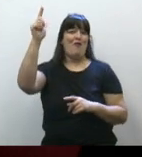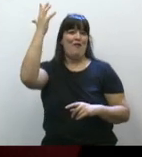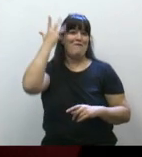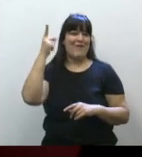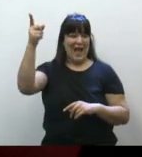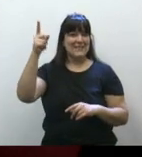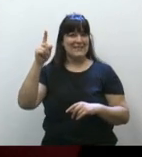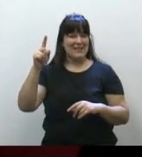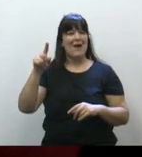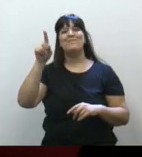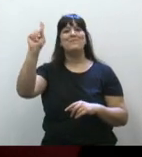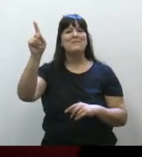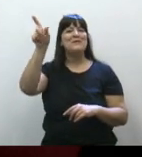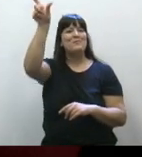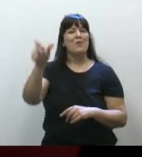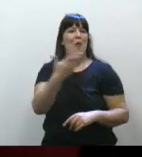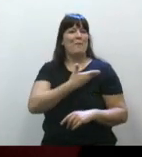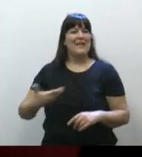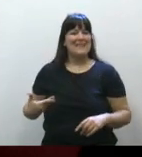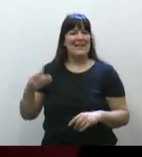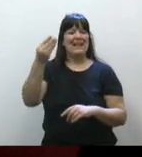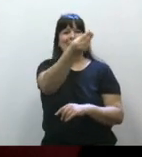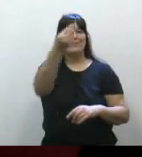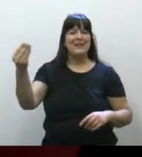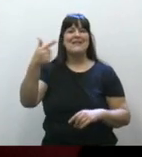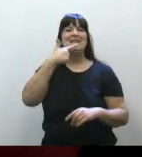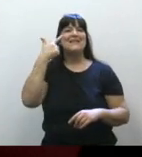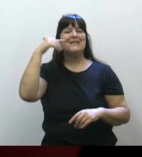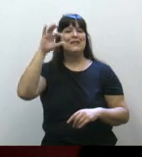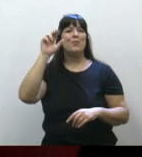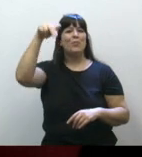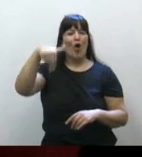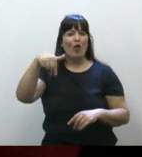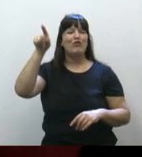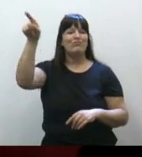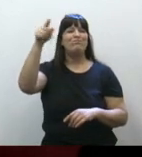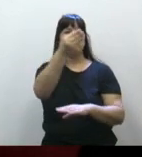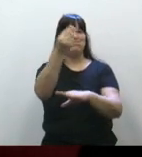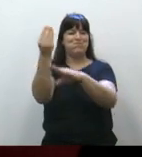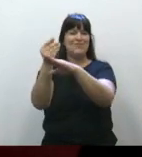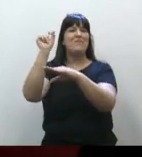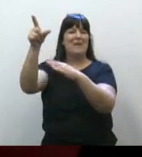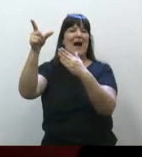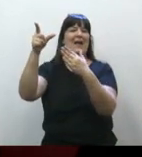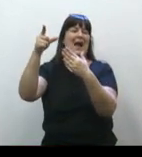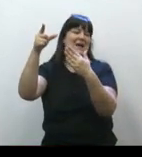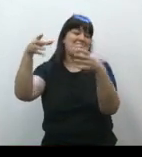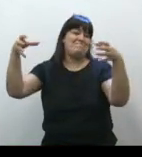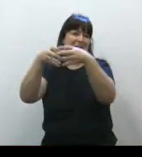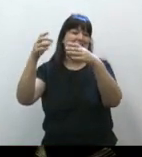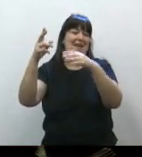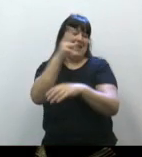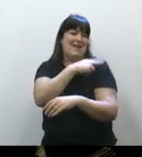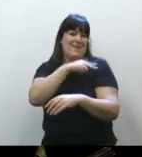valéry giscard y stan la puso a simon veil que era la única mujer de su gabinete a cargo de este tema y sabe como la